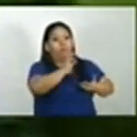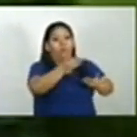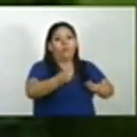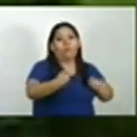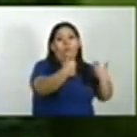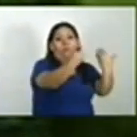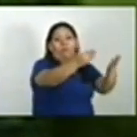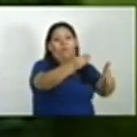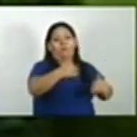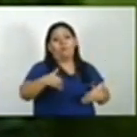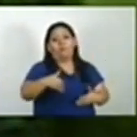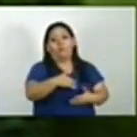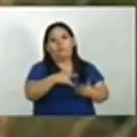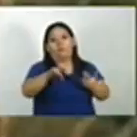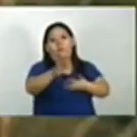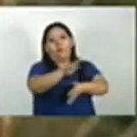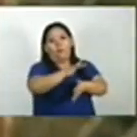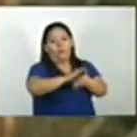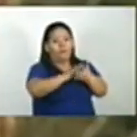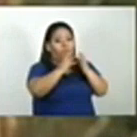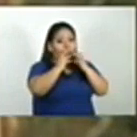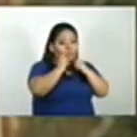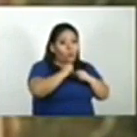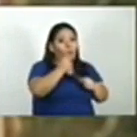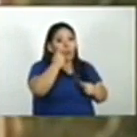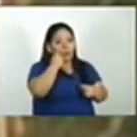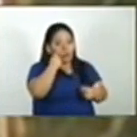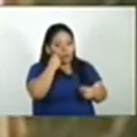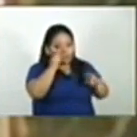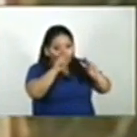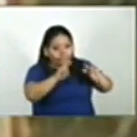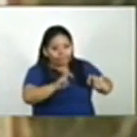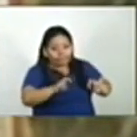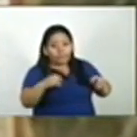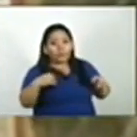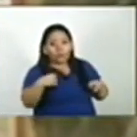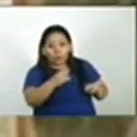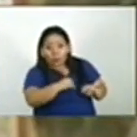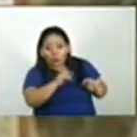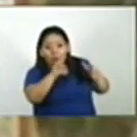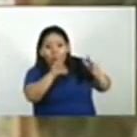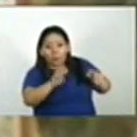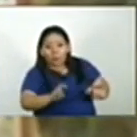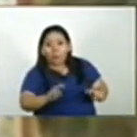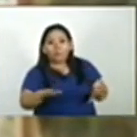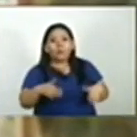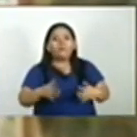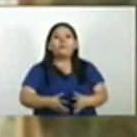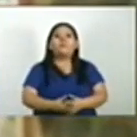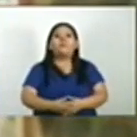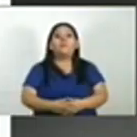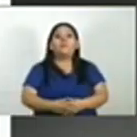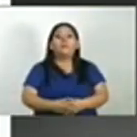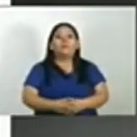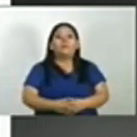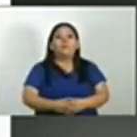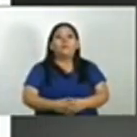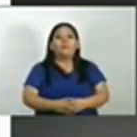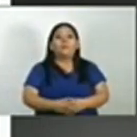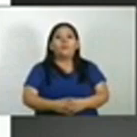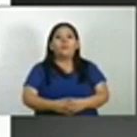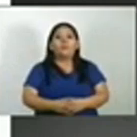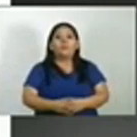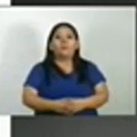de Rescate Temporal de Fauna Silvestre para su detección médica, veterinaria y posterior resguardo.